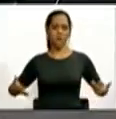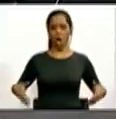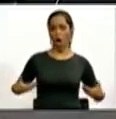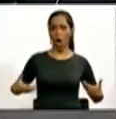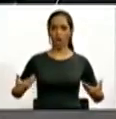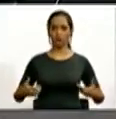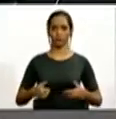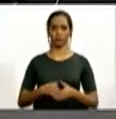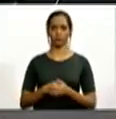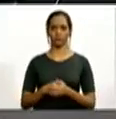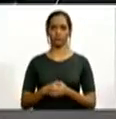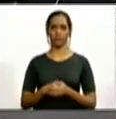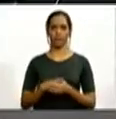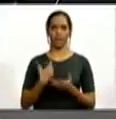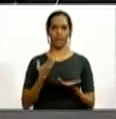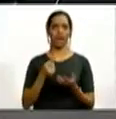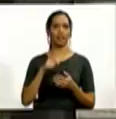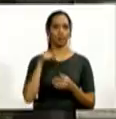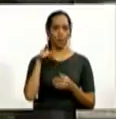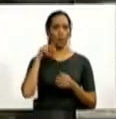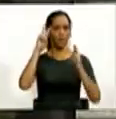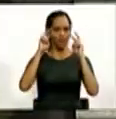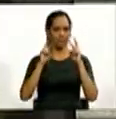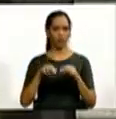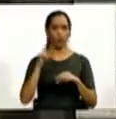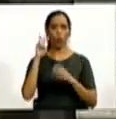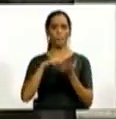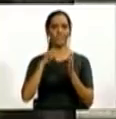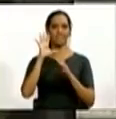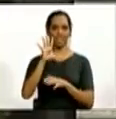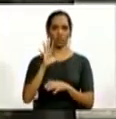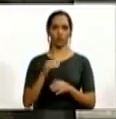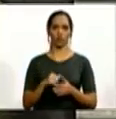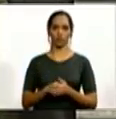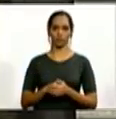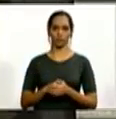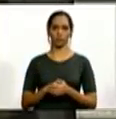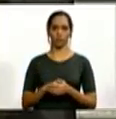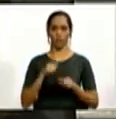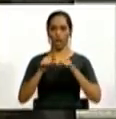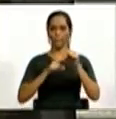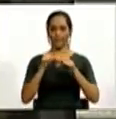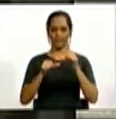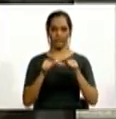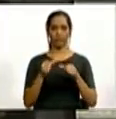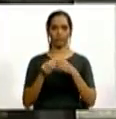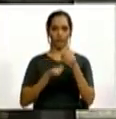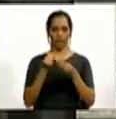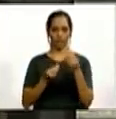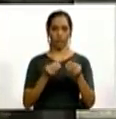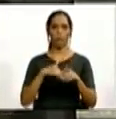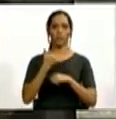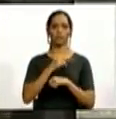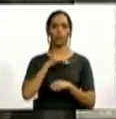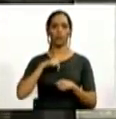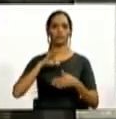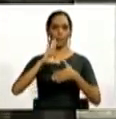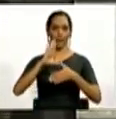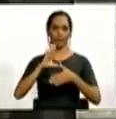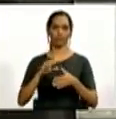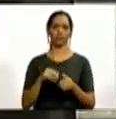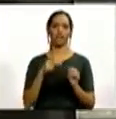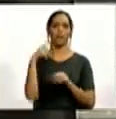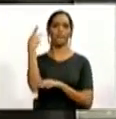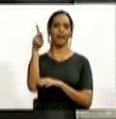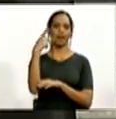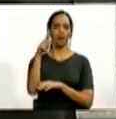Estrato es un documental que se llama El Viejo del Sur. Eso fue realizado en el 2005, uh-huh. La cooperativa Calimedia, los compañeros de Proyecto Nuestra América, ¿no? De la parroquia